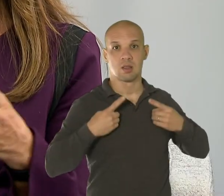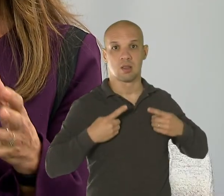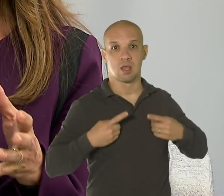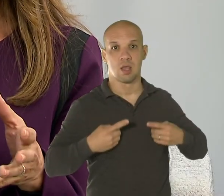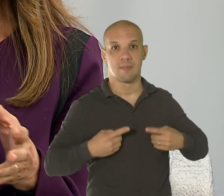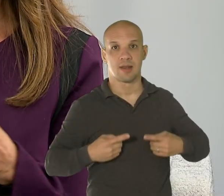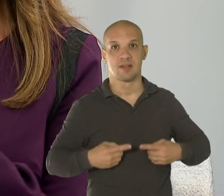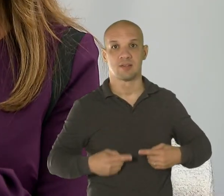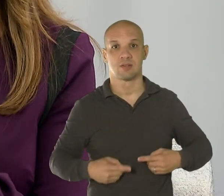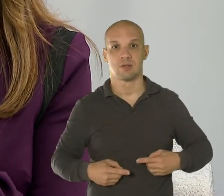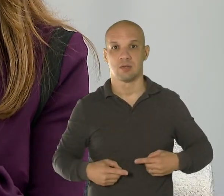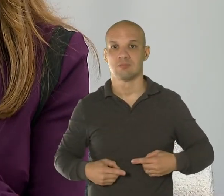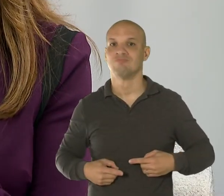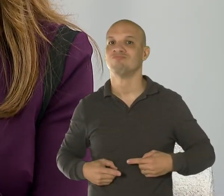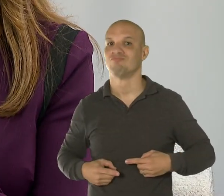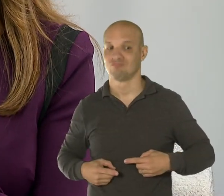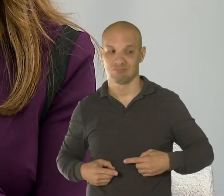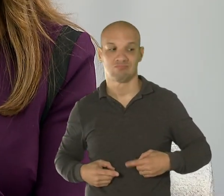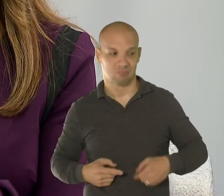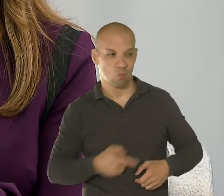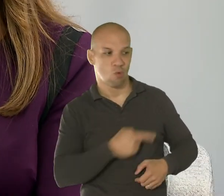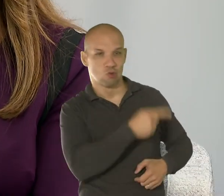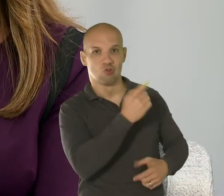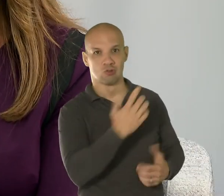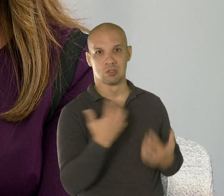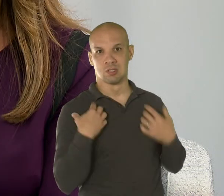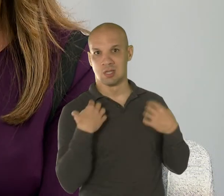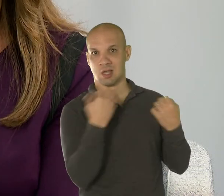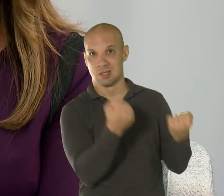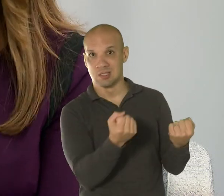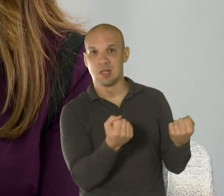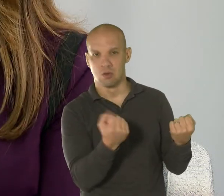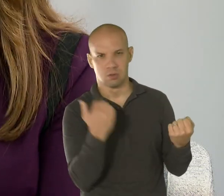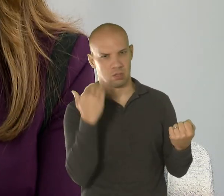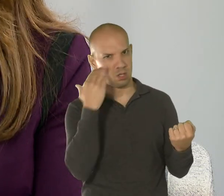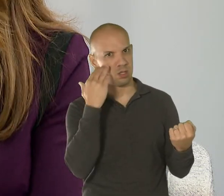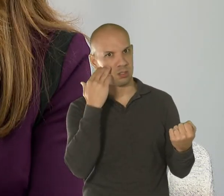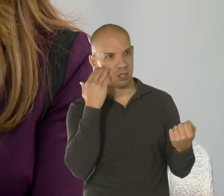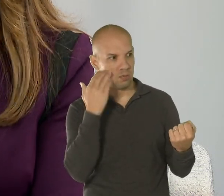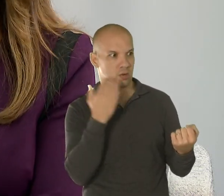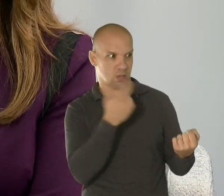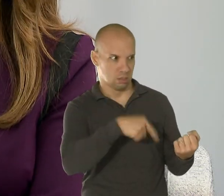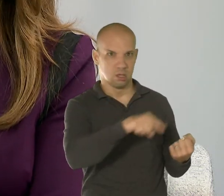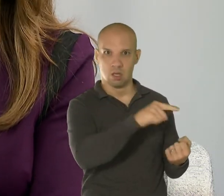de la condición de salud de esos adultos mayores en Puerto Rico, que sabemos que hay niveles epidémicos